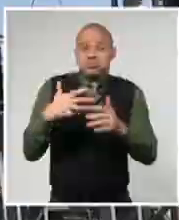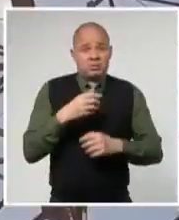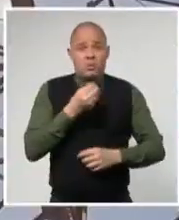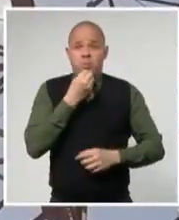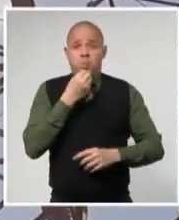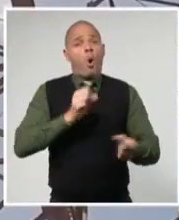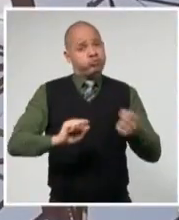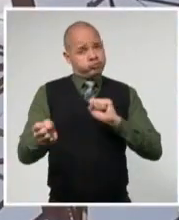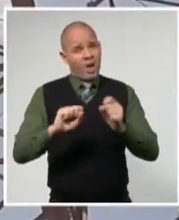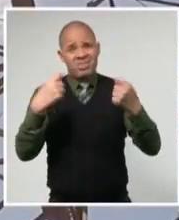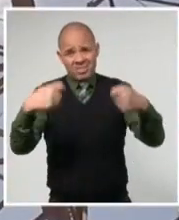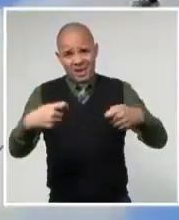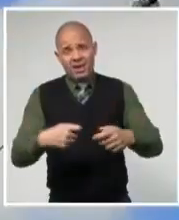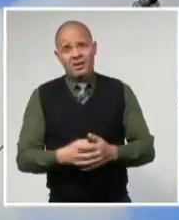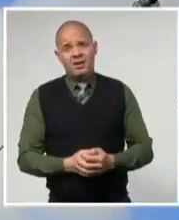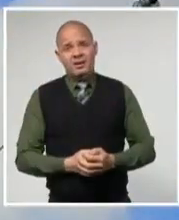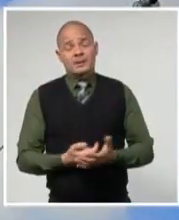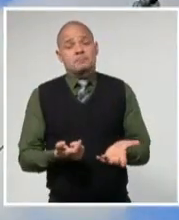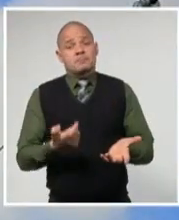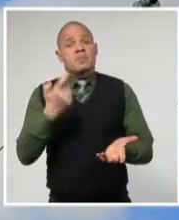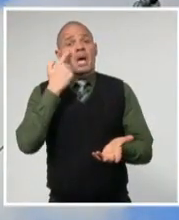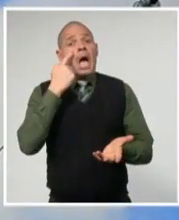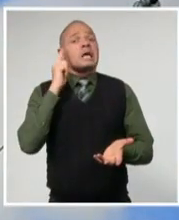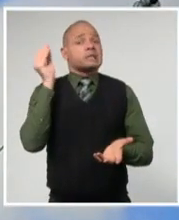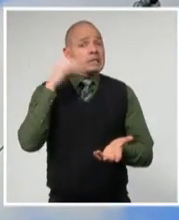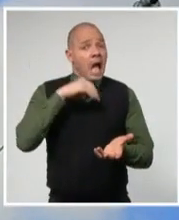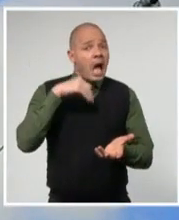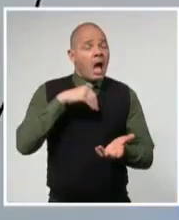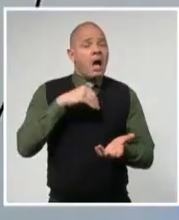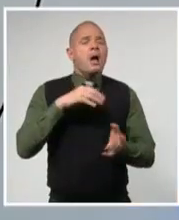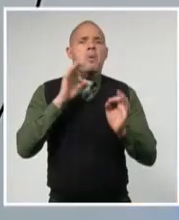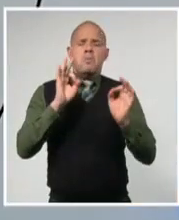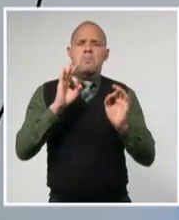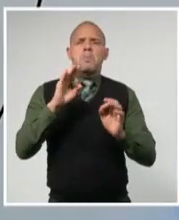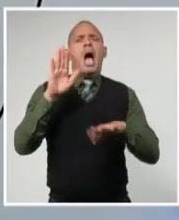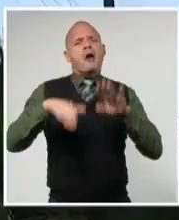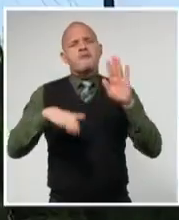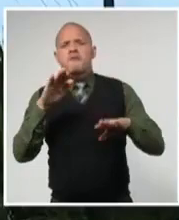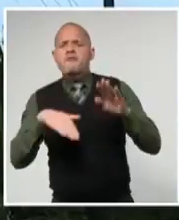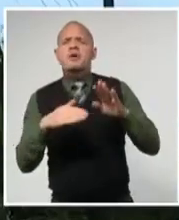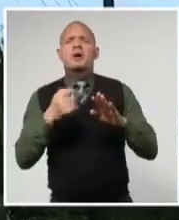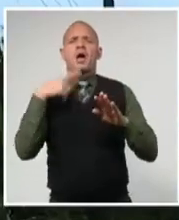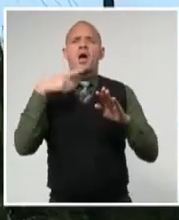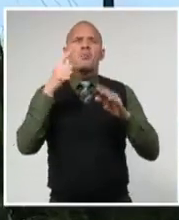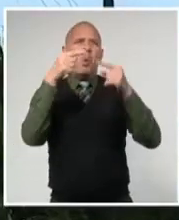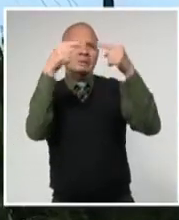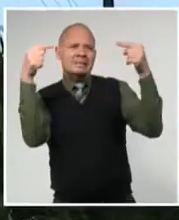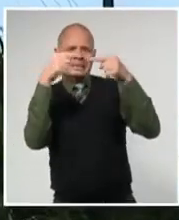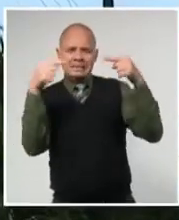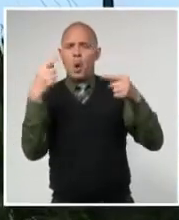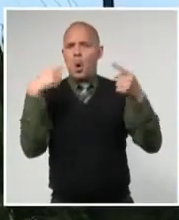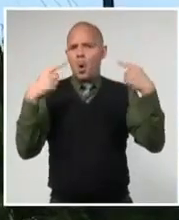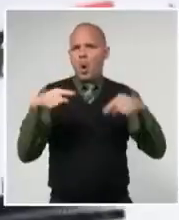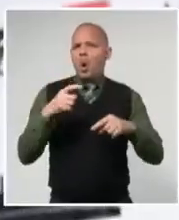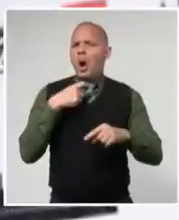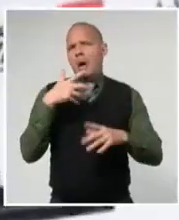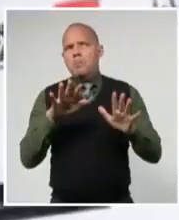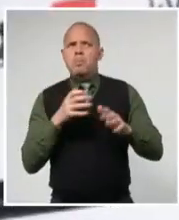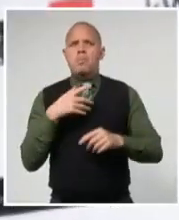ilustrativos de cómo en las redes de distribución se pierde más de un 4% de energía